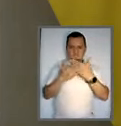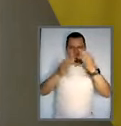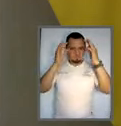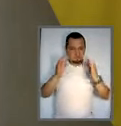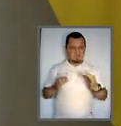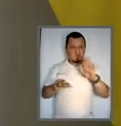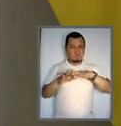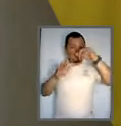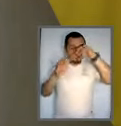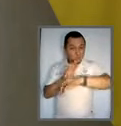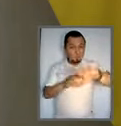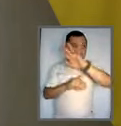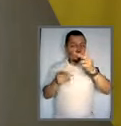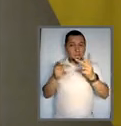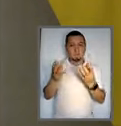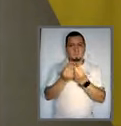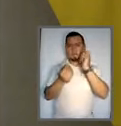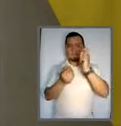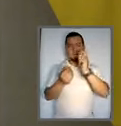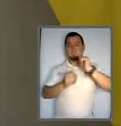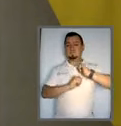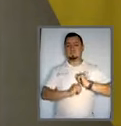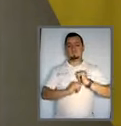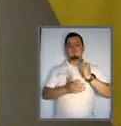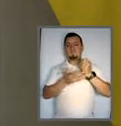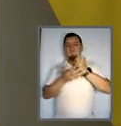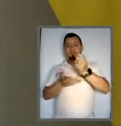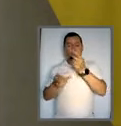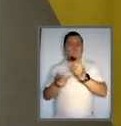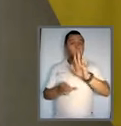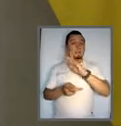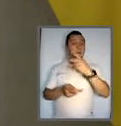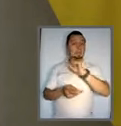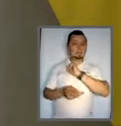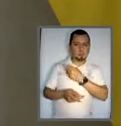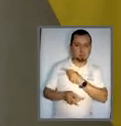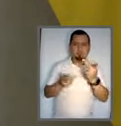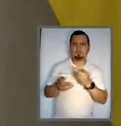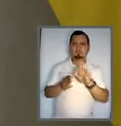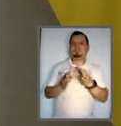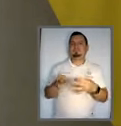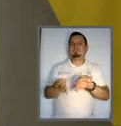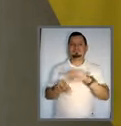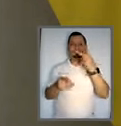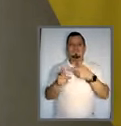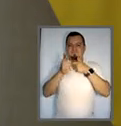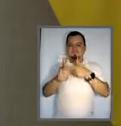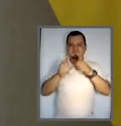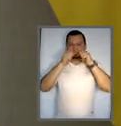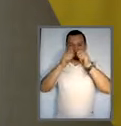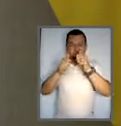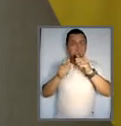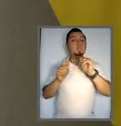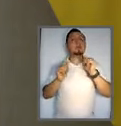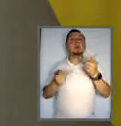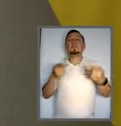mayor profundidad las medidas de reactivación económica que hoy, después de la agenda de salud, pues es la agenda prioritaria. En eso nos vamos a concentrar, y si